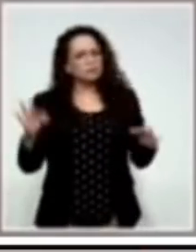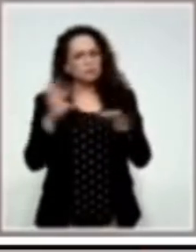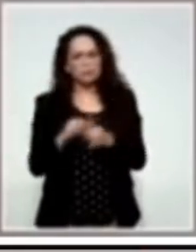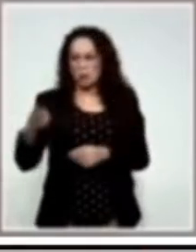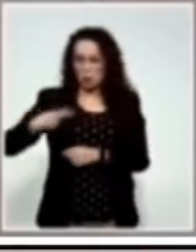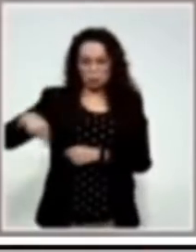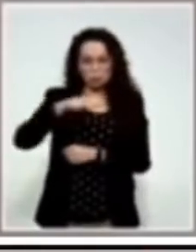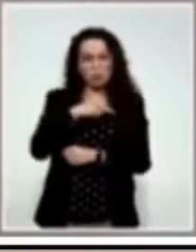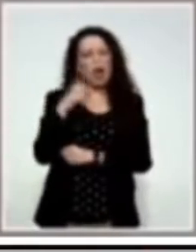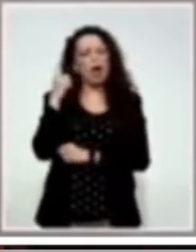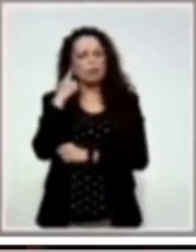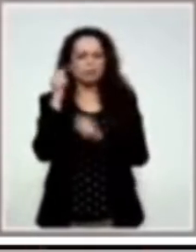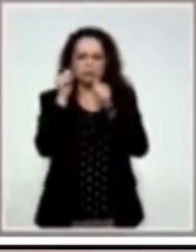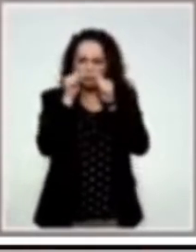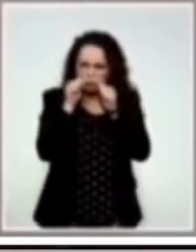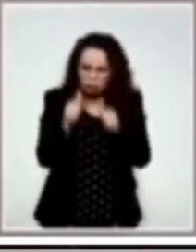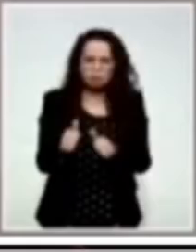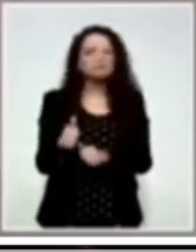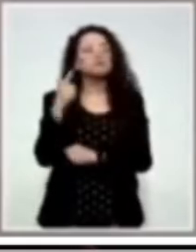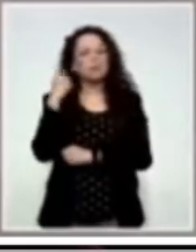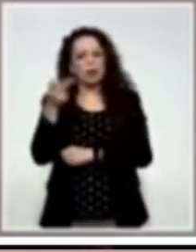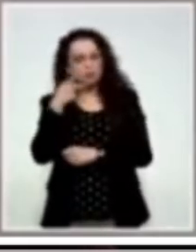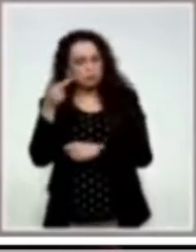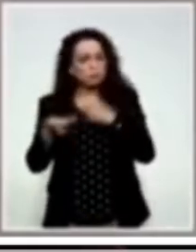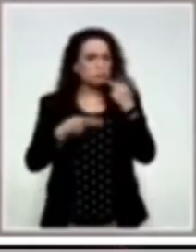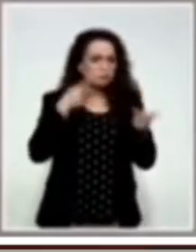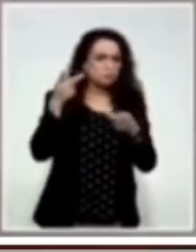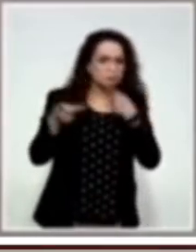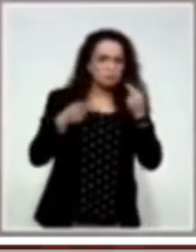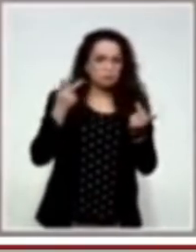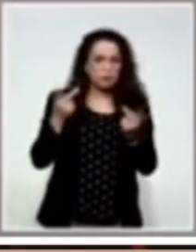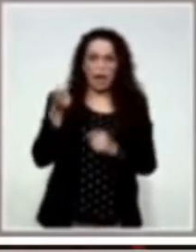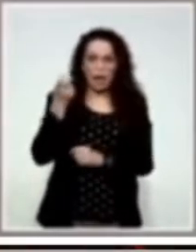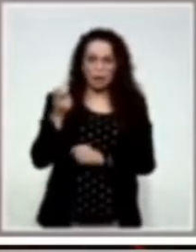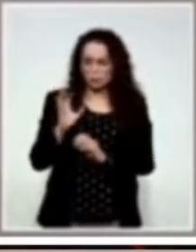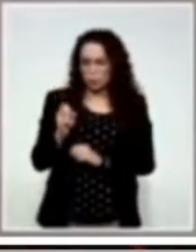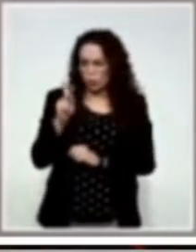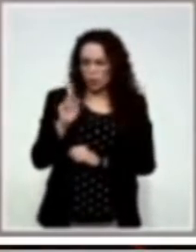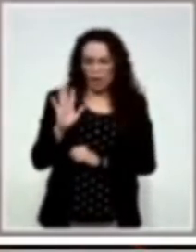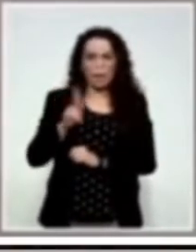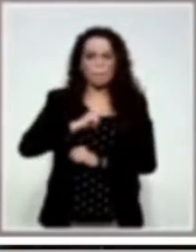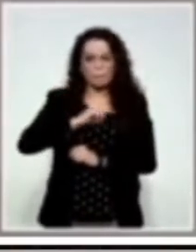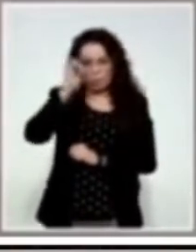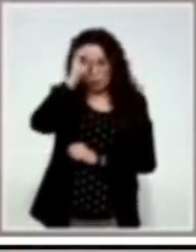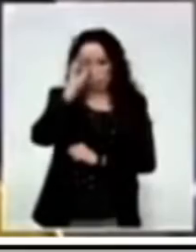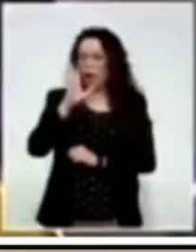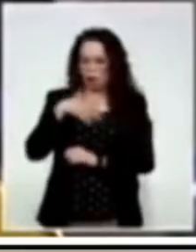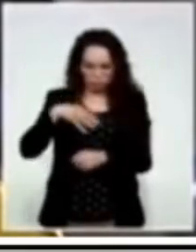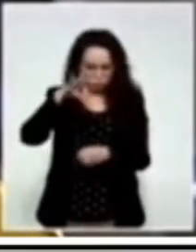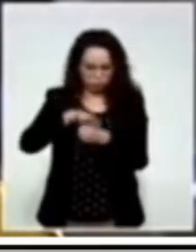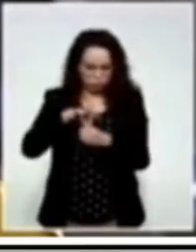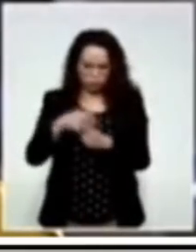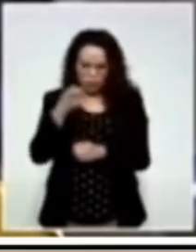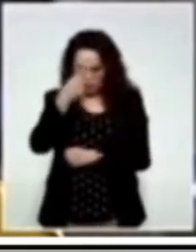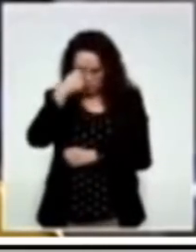escuchamos, todas los escuchamos con atención y al final cada quien votó conforme consideró que era lo correcto. Volviendo un poco a lo que